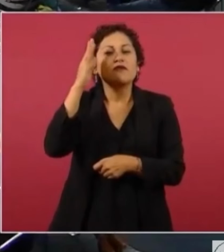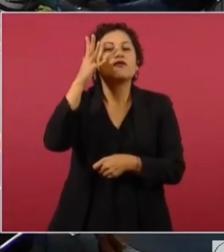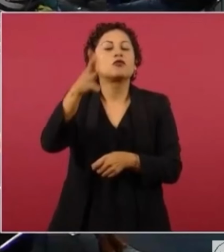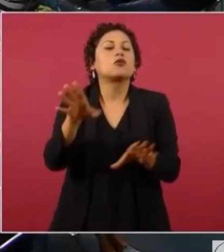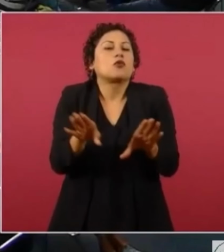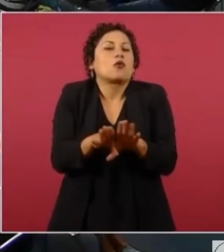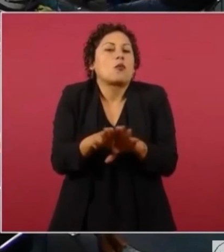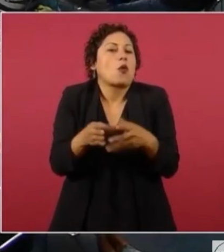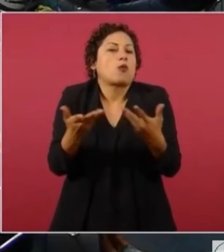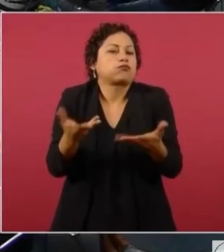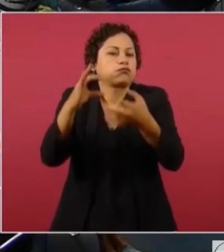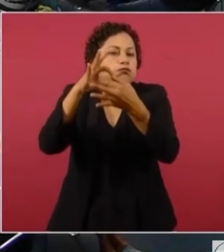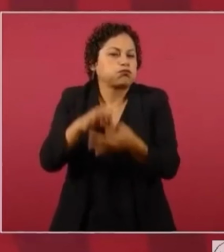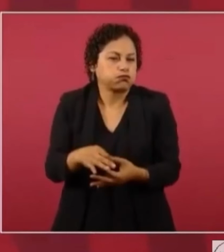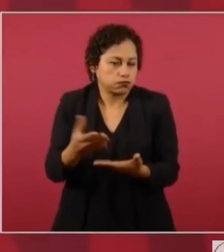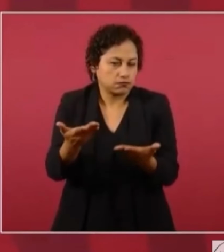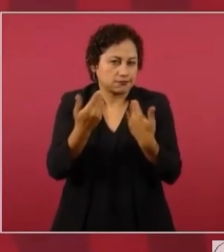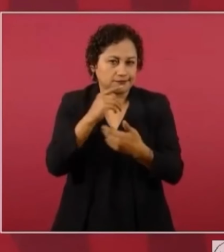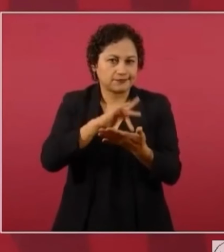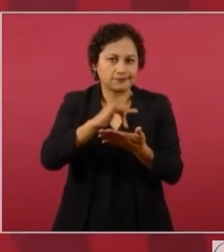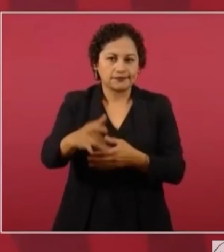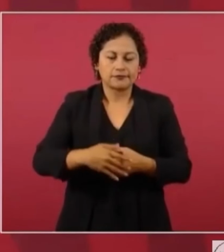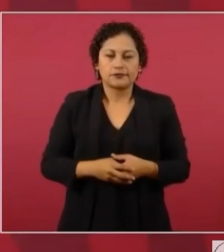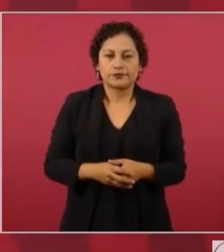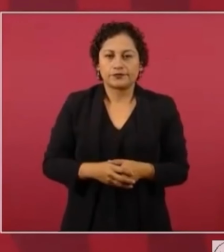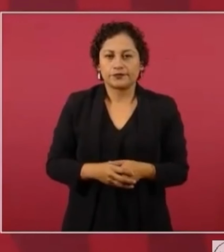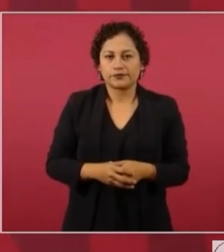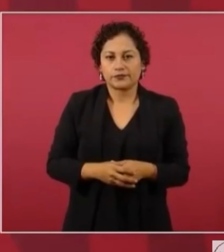Bueno, yo pienso que debe de